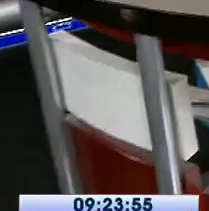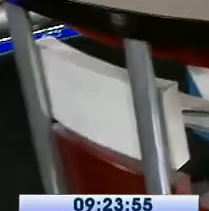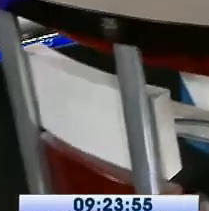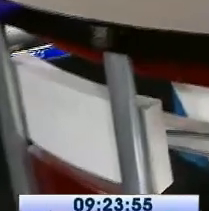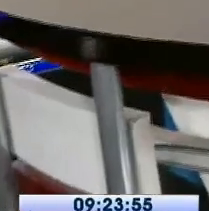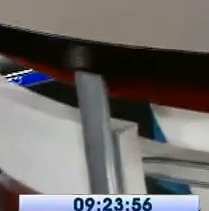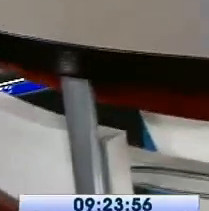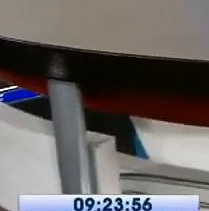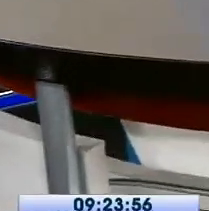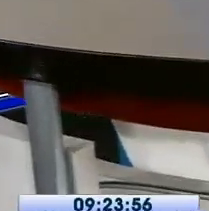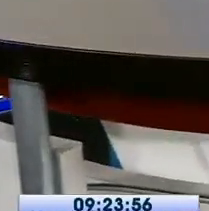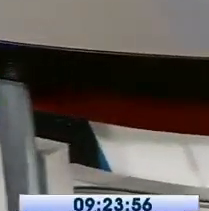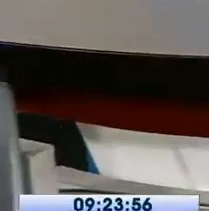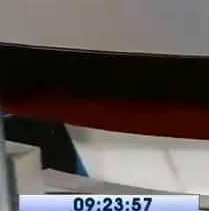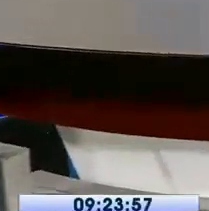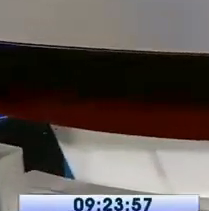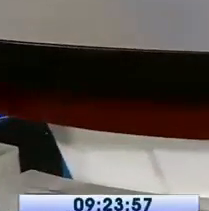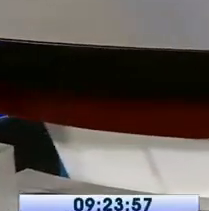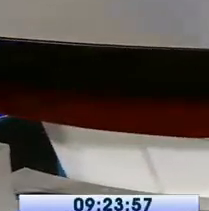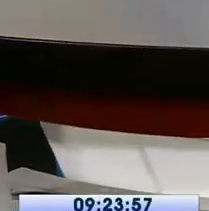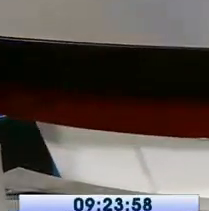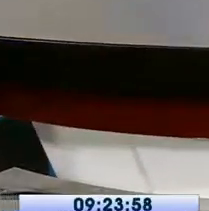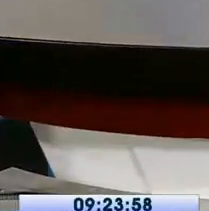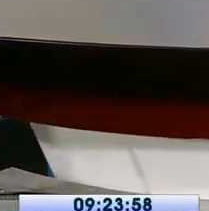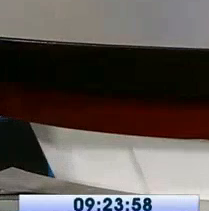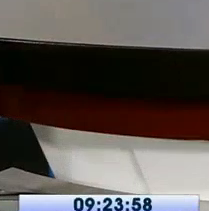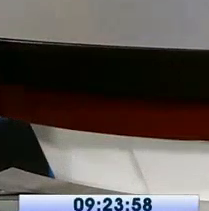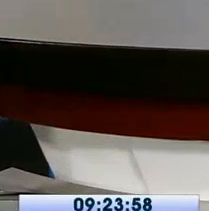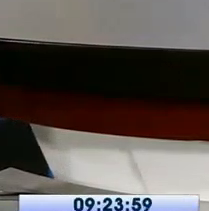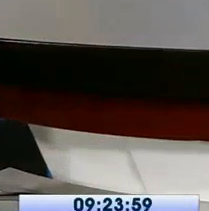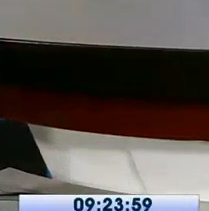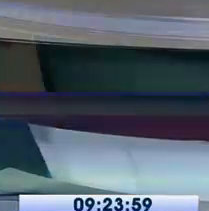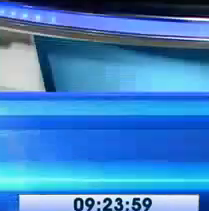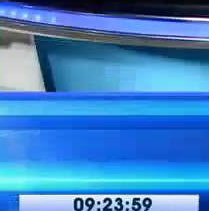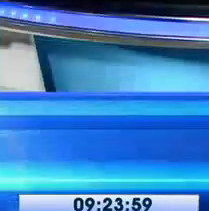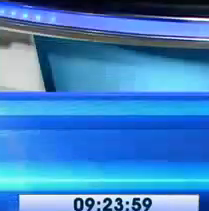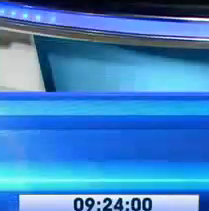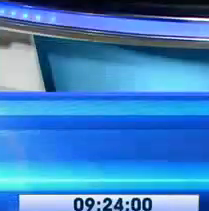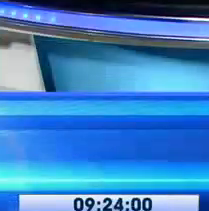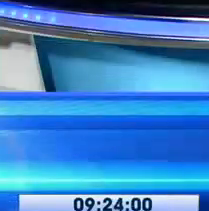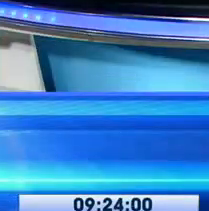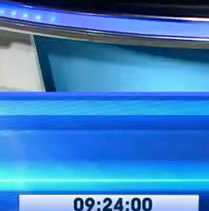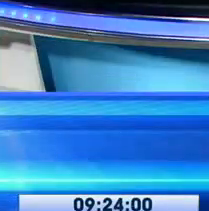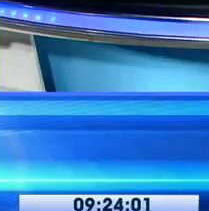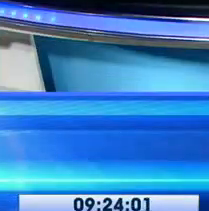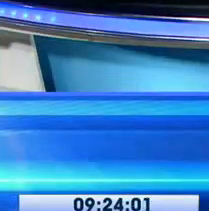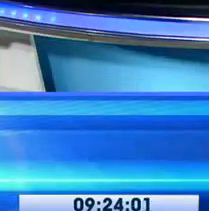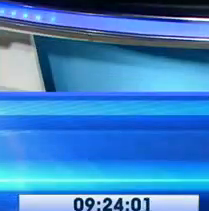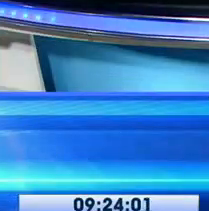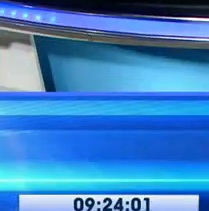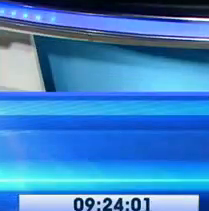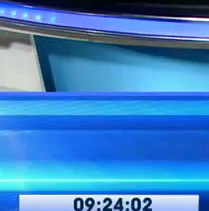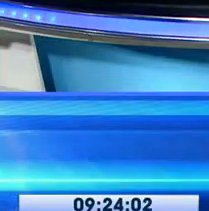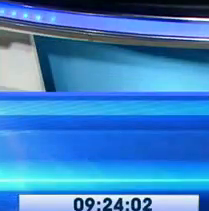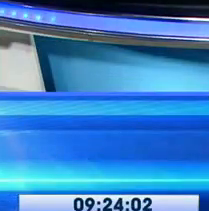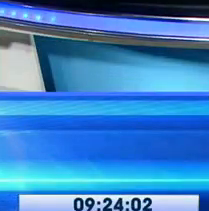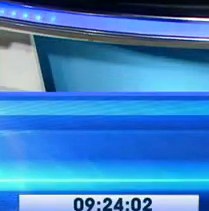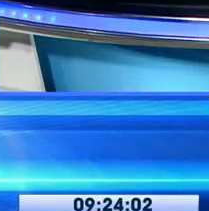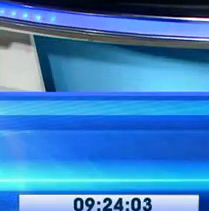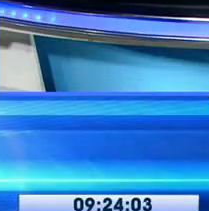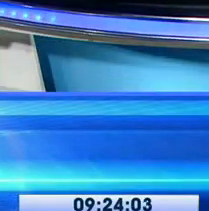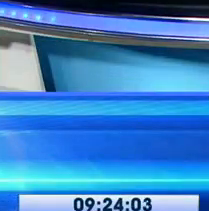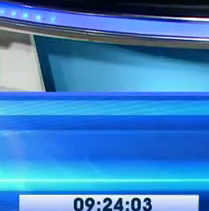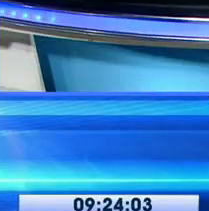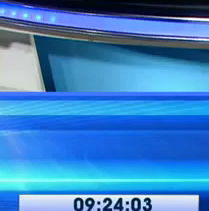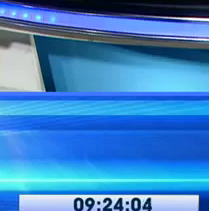nada al mercado caraguay ahí se encuentra enque Enrique adelante con más información en Cómo estás Claro que sí ya estamos